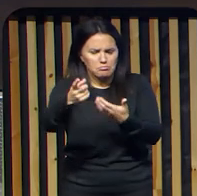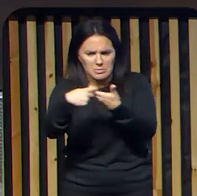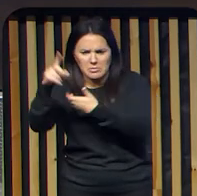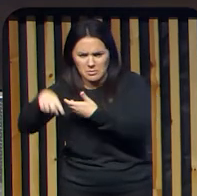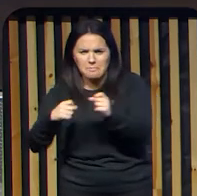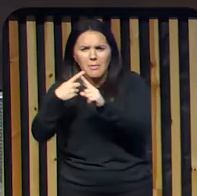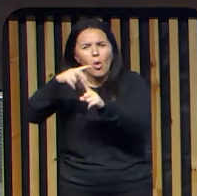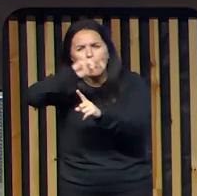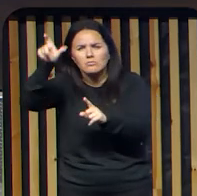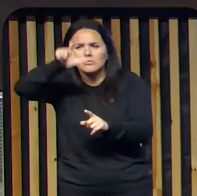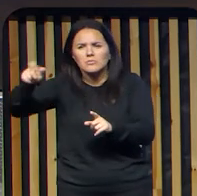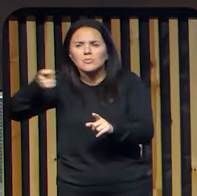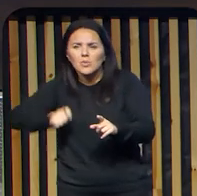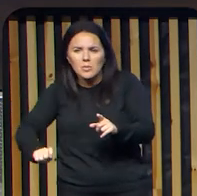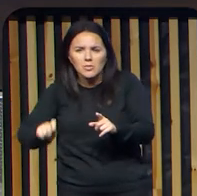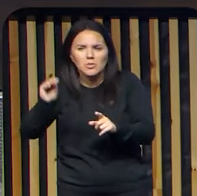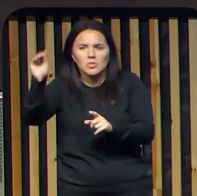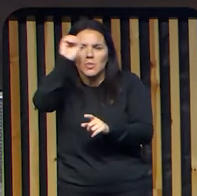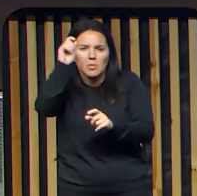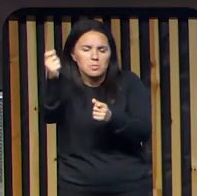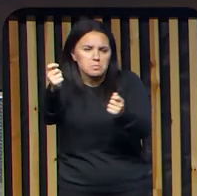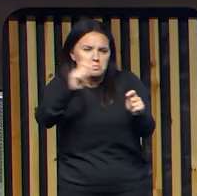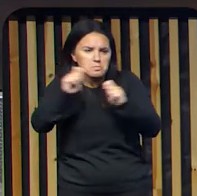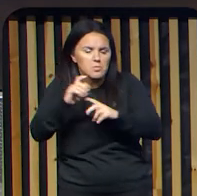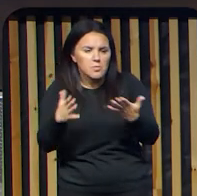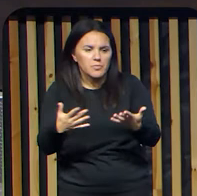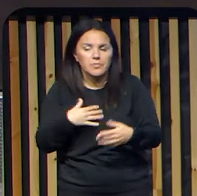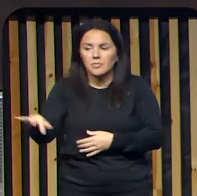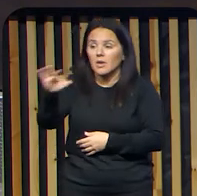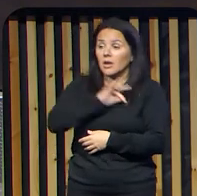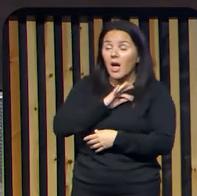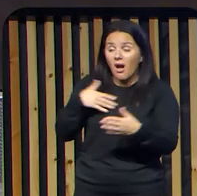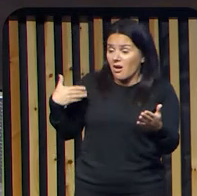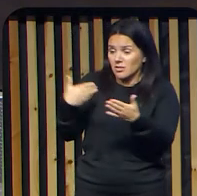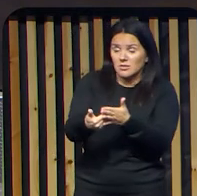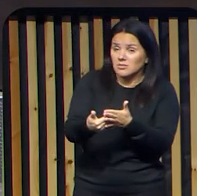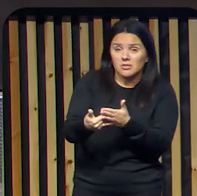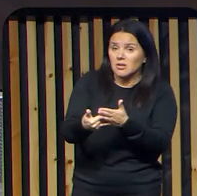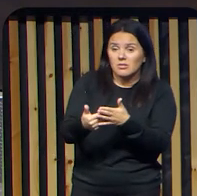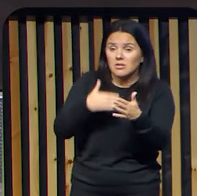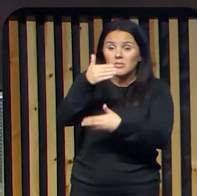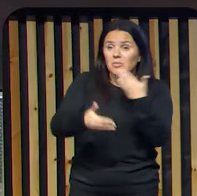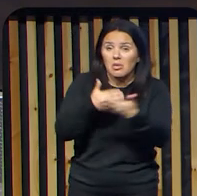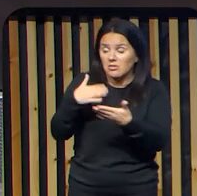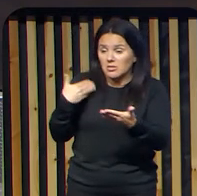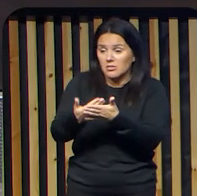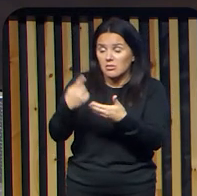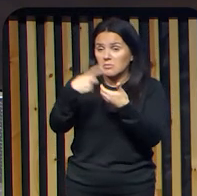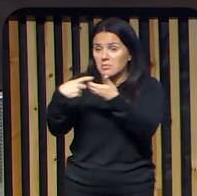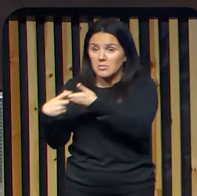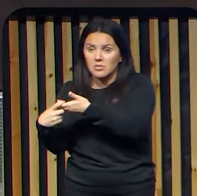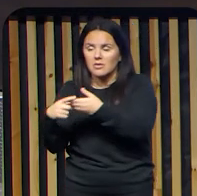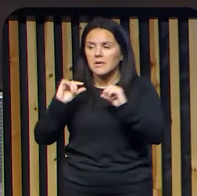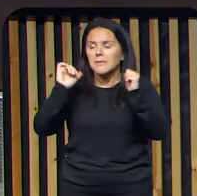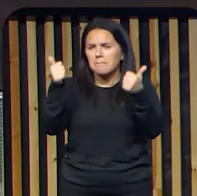el momento y en los procesos en los que he estado involucrada que empiezan a ser unos cuantos lo que funcionan mejor son los equipos